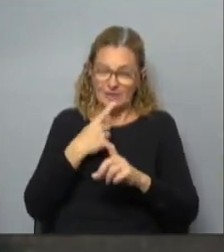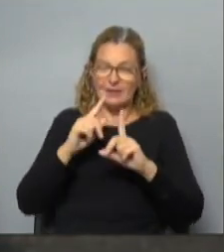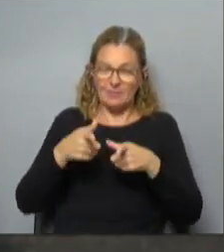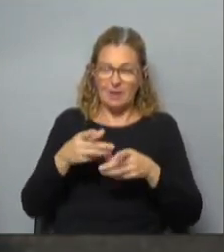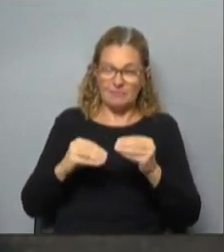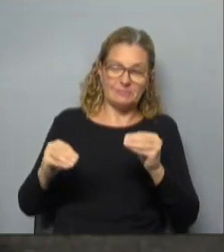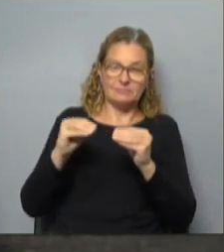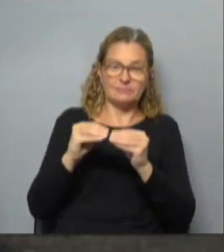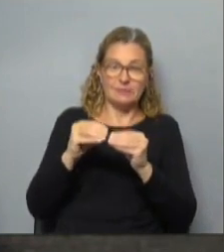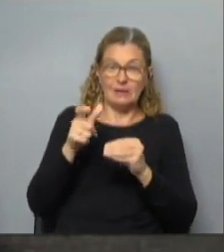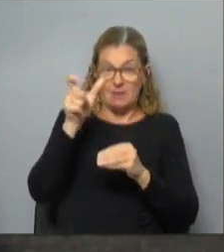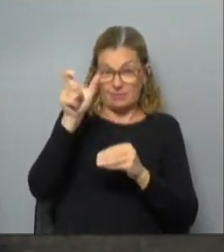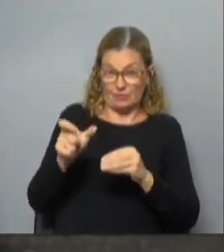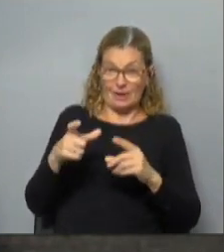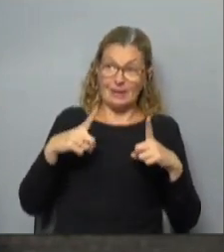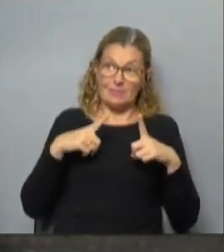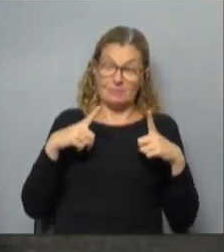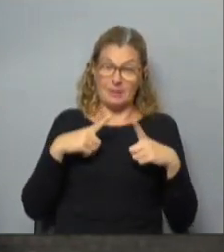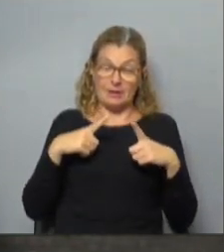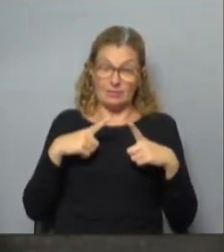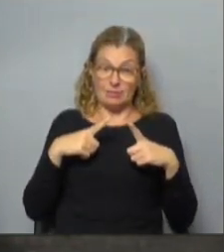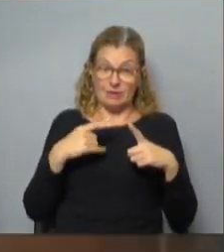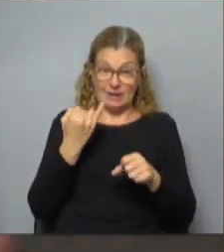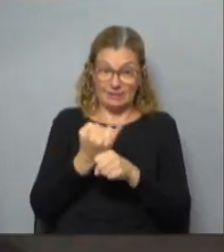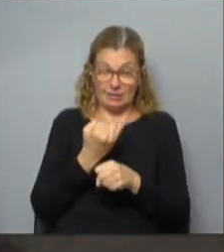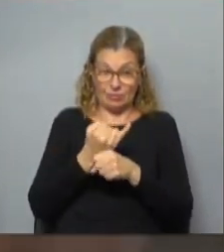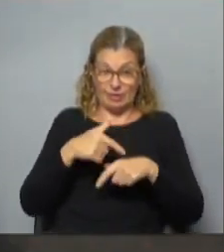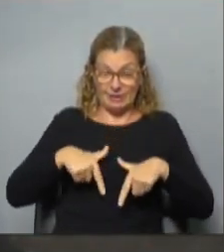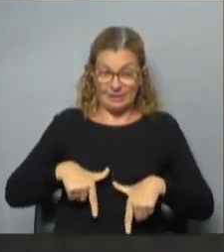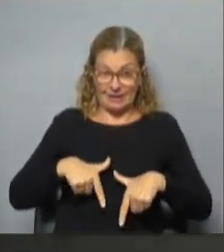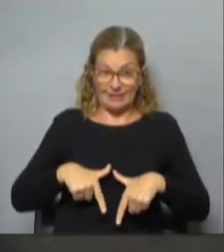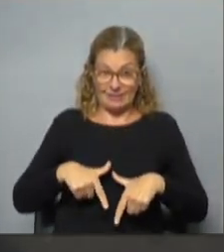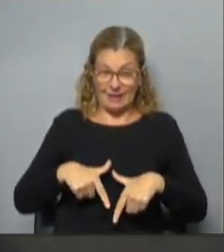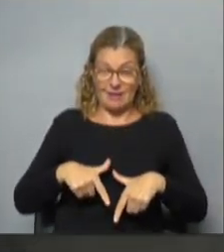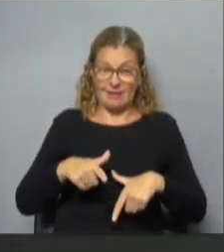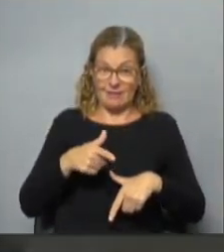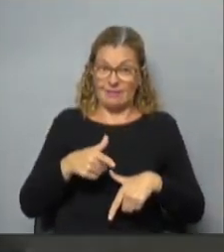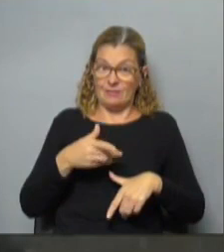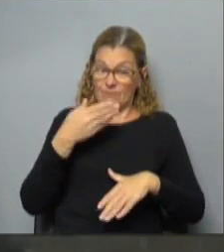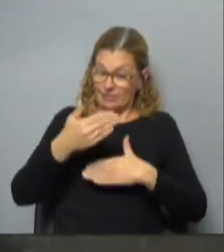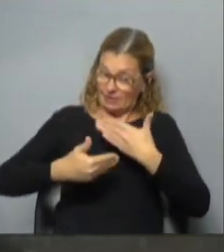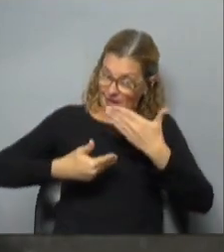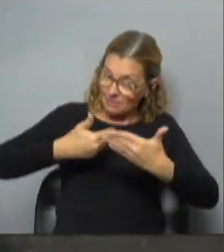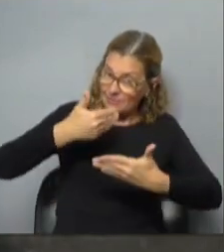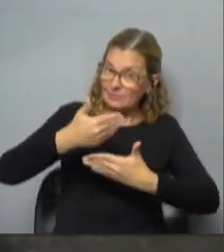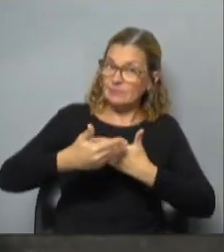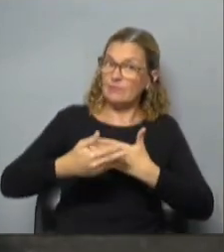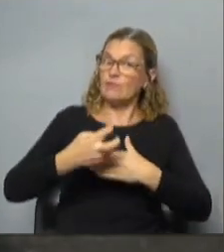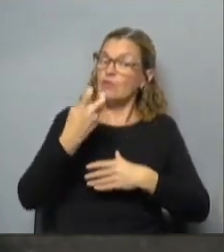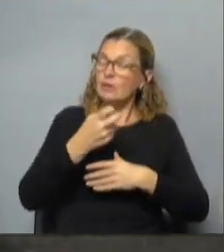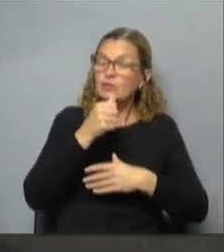la gente esperando que nuestras instituciones en tendencias municipios vayamos resolviendo